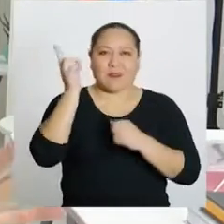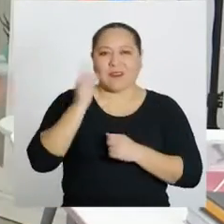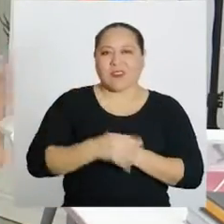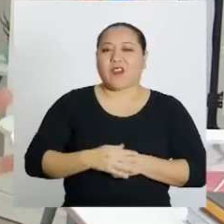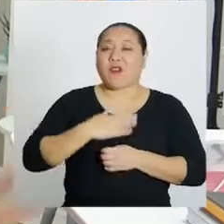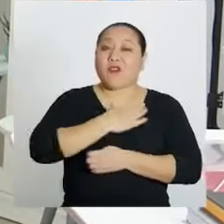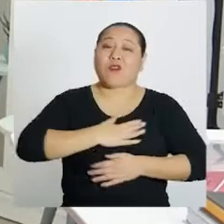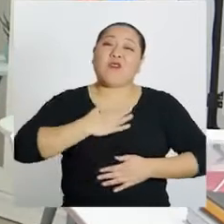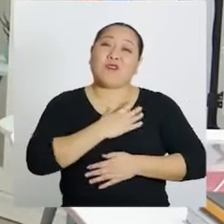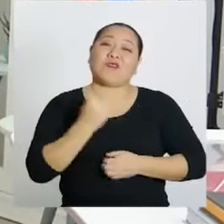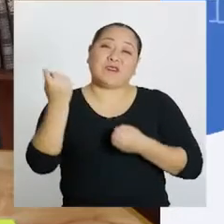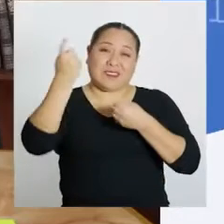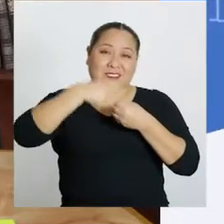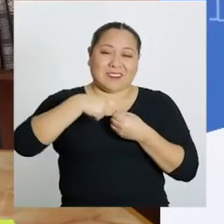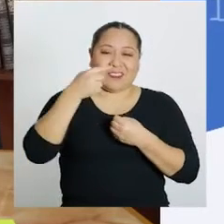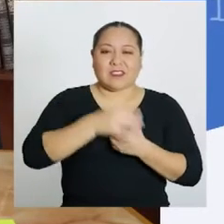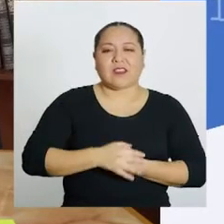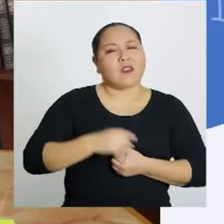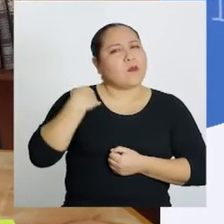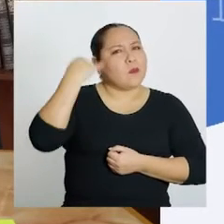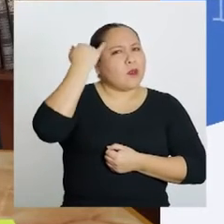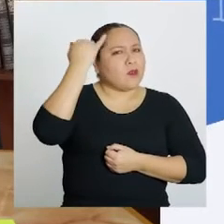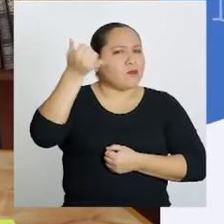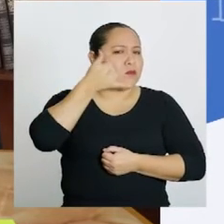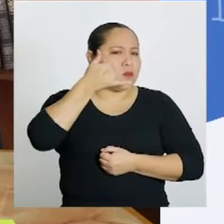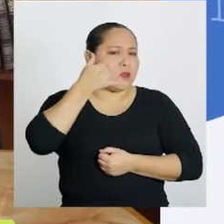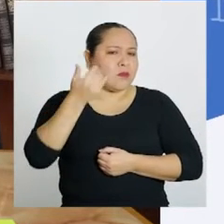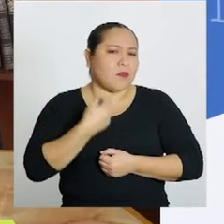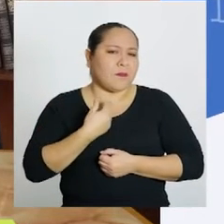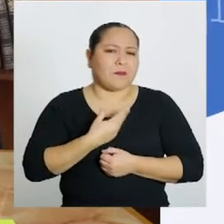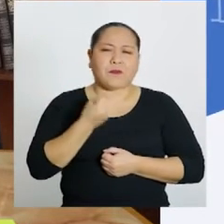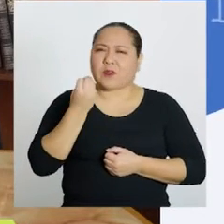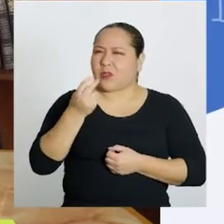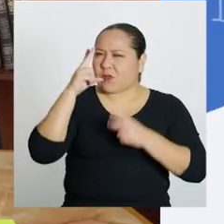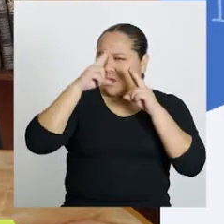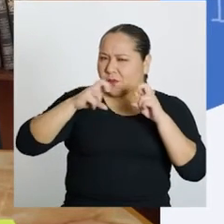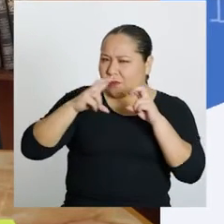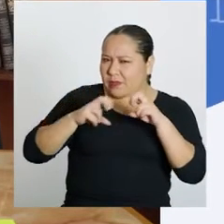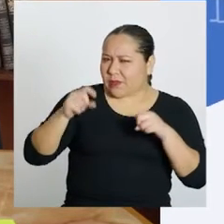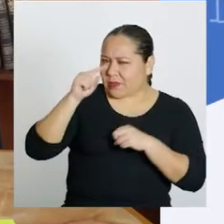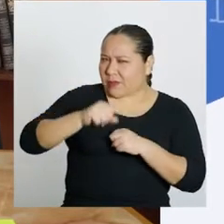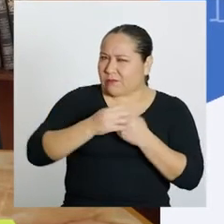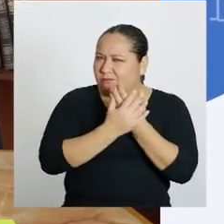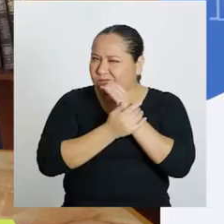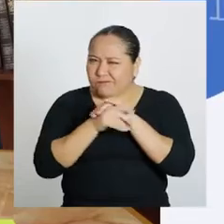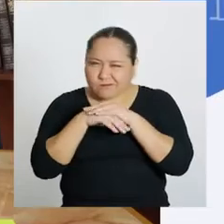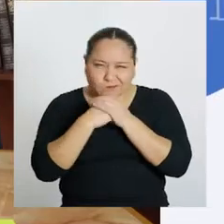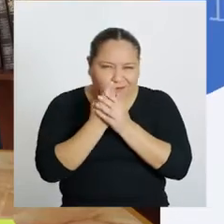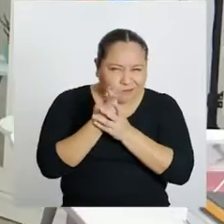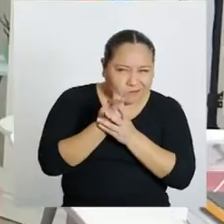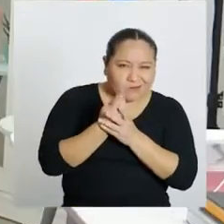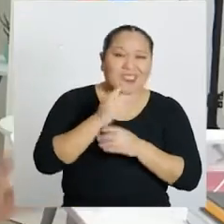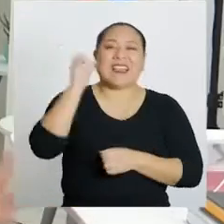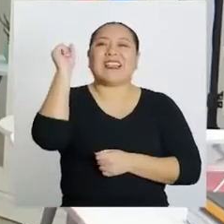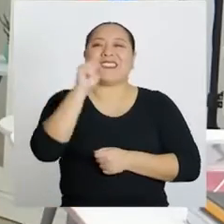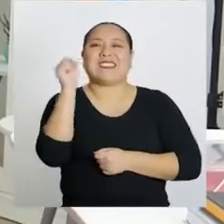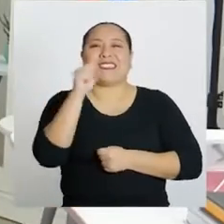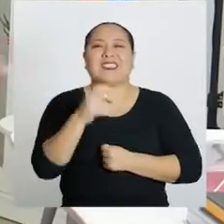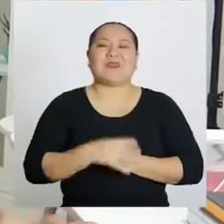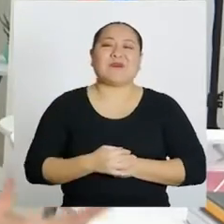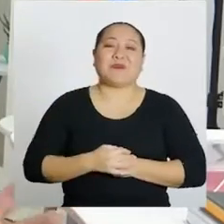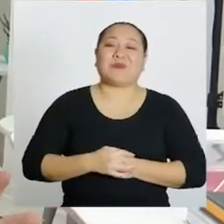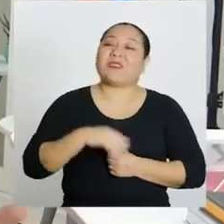Un gusto tenerla aquí. Supongo que me has llamado porque tienes una investigación entre las manos. Así